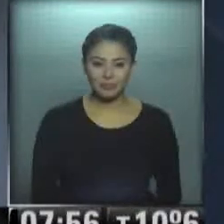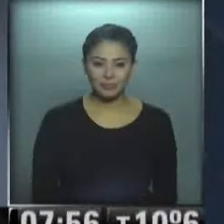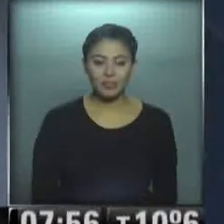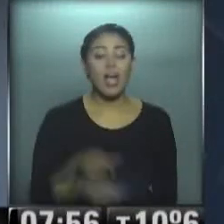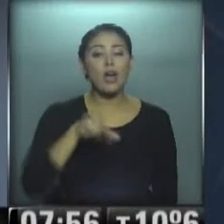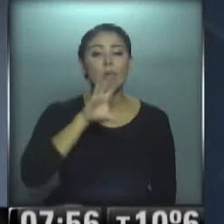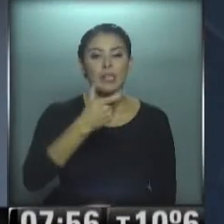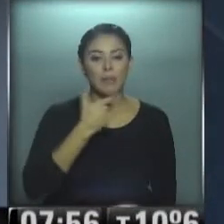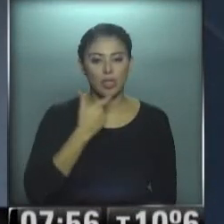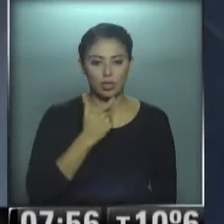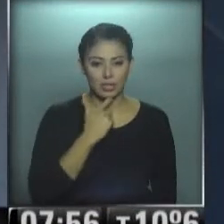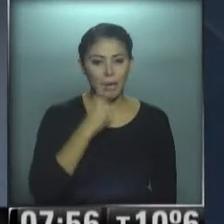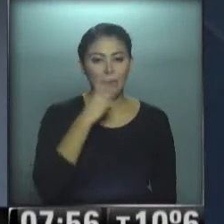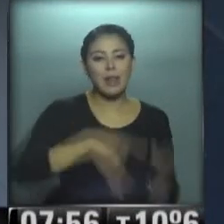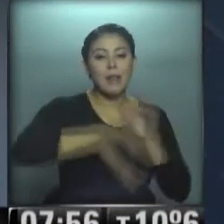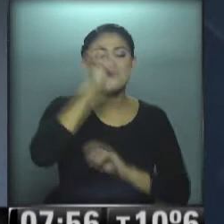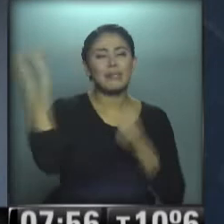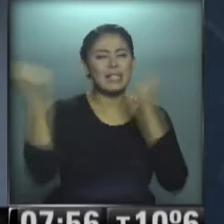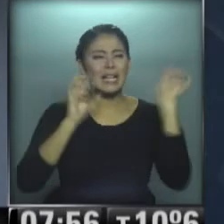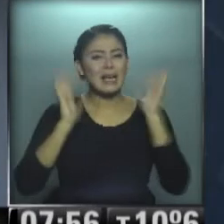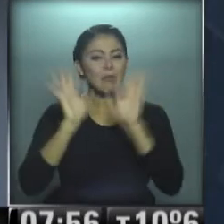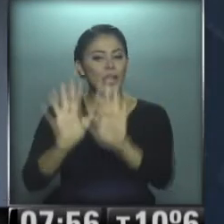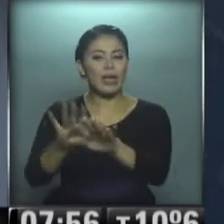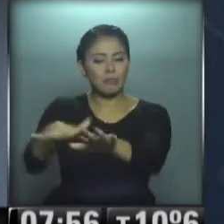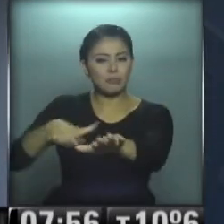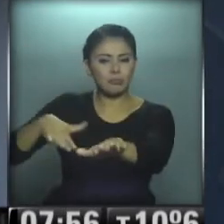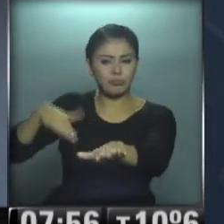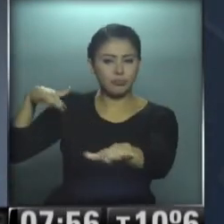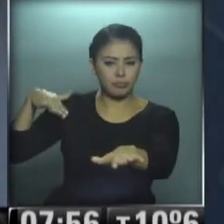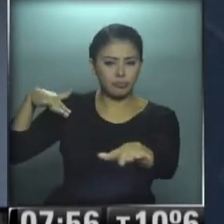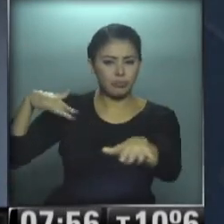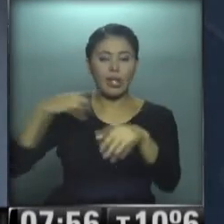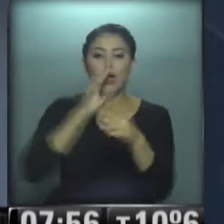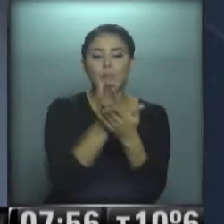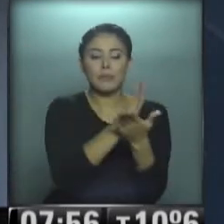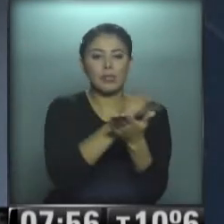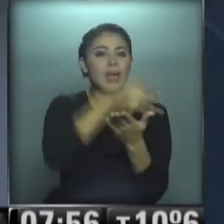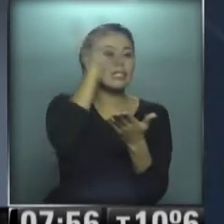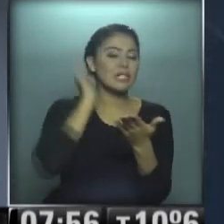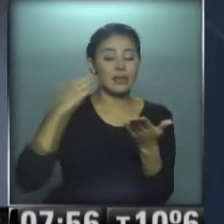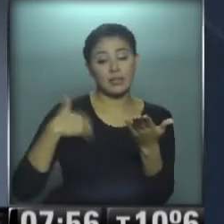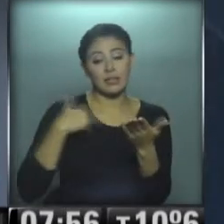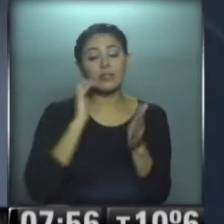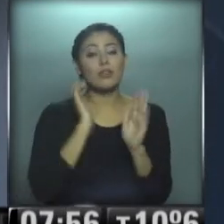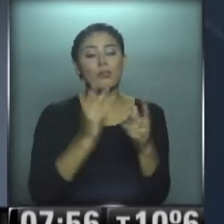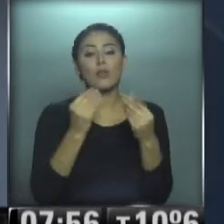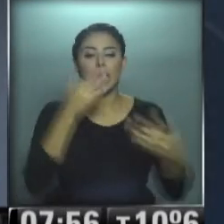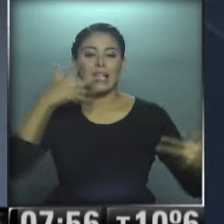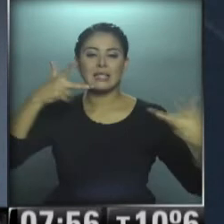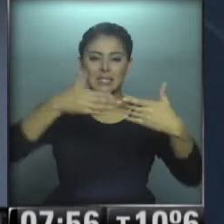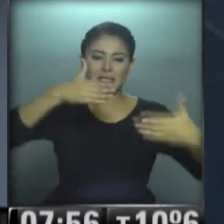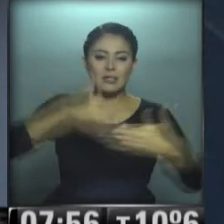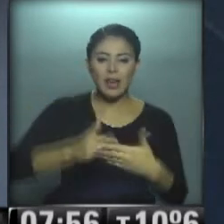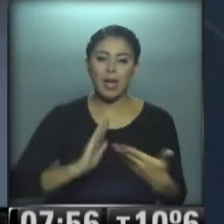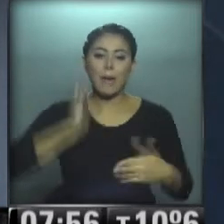Estamos ahora en Mendoza porque miles de camiones permanecen varados a ambos lados de la cordillera, como es habitual, por el cierre total del